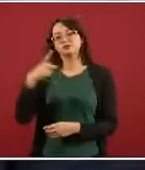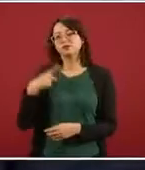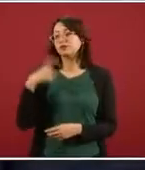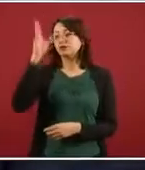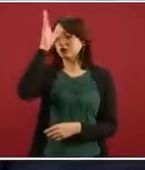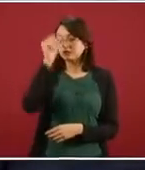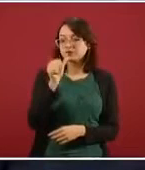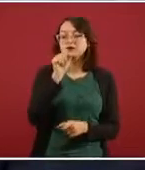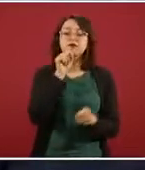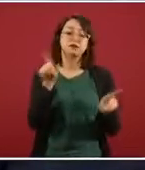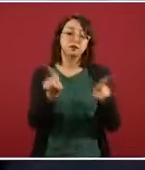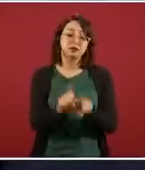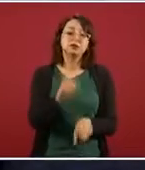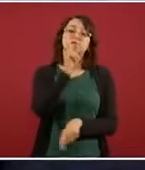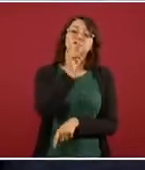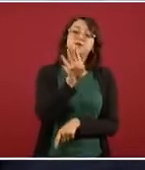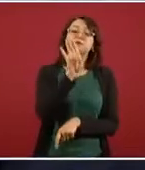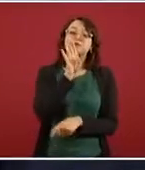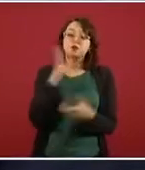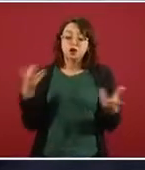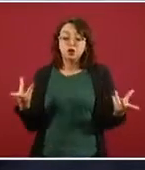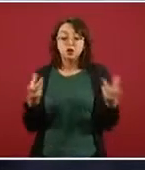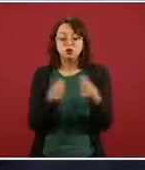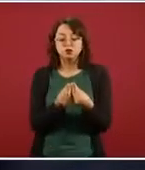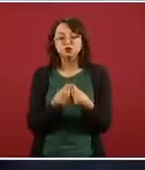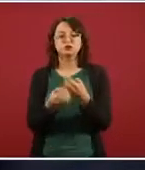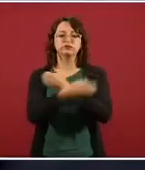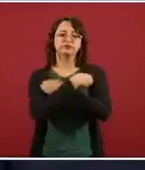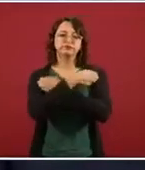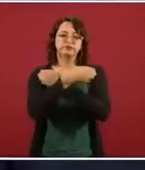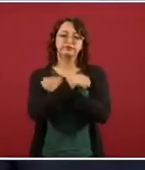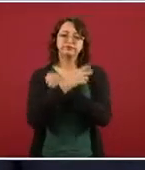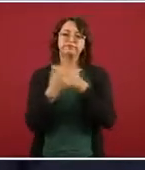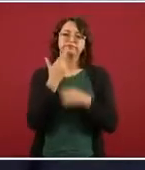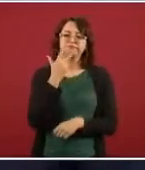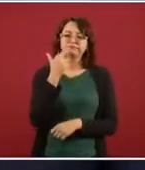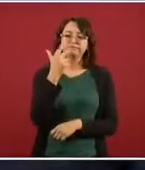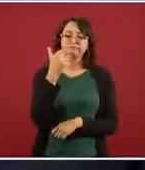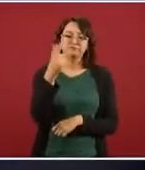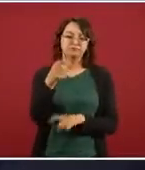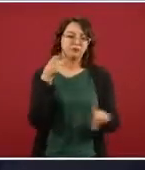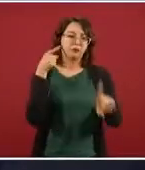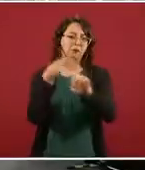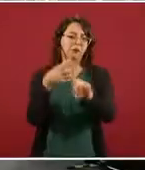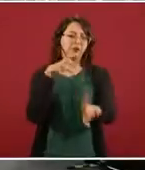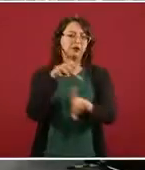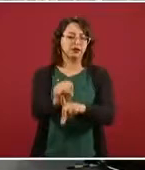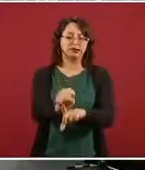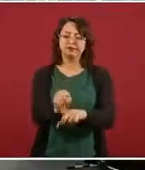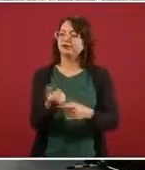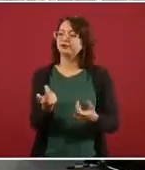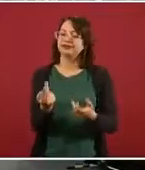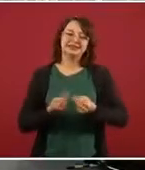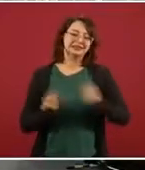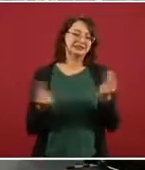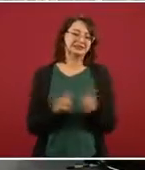los padres de familia para mejorar la educación. Eso es una condición